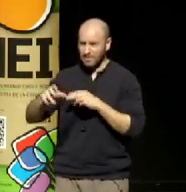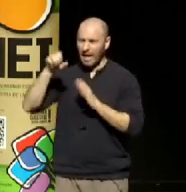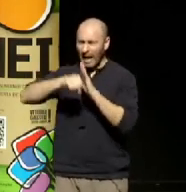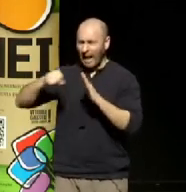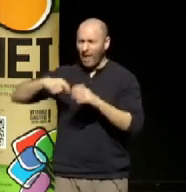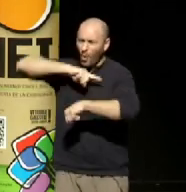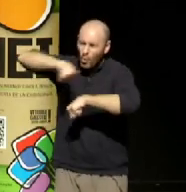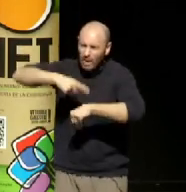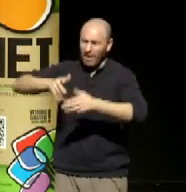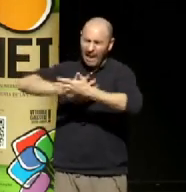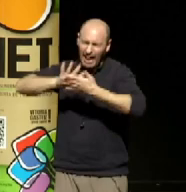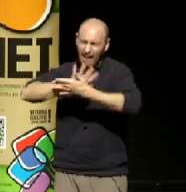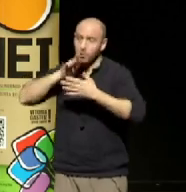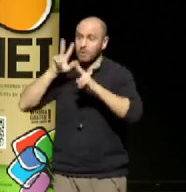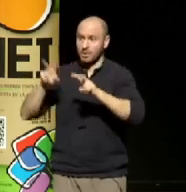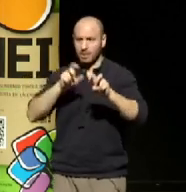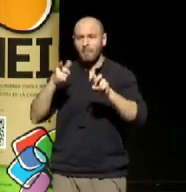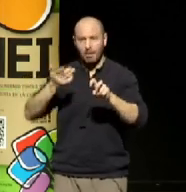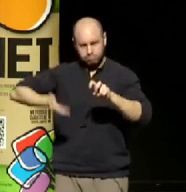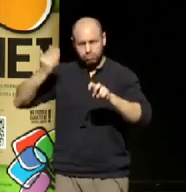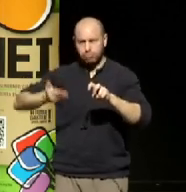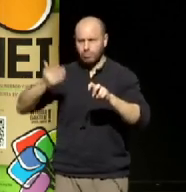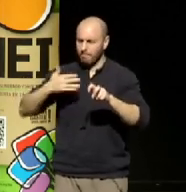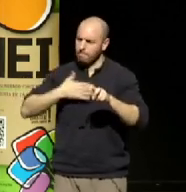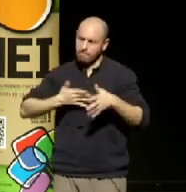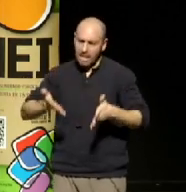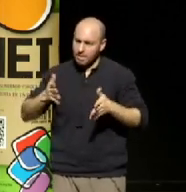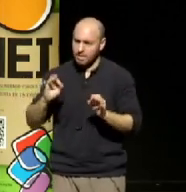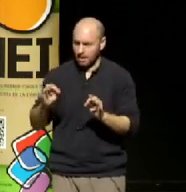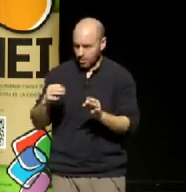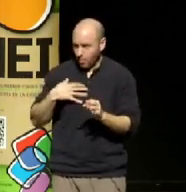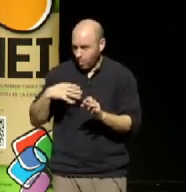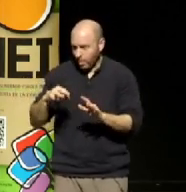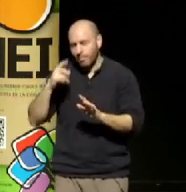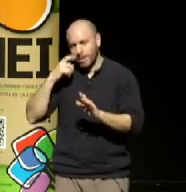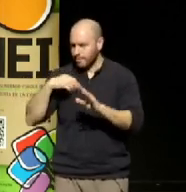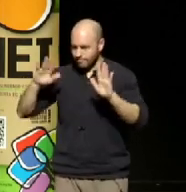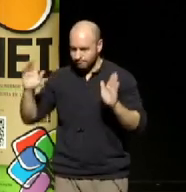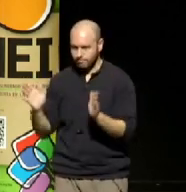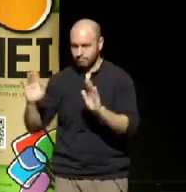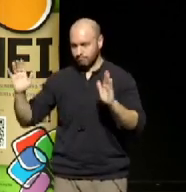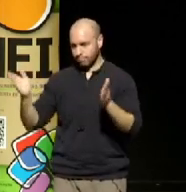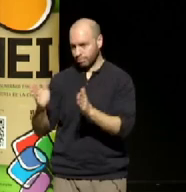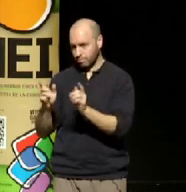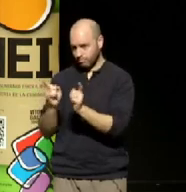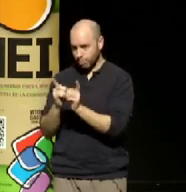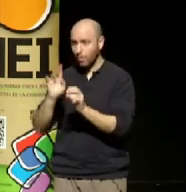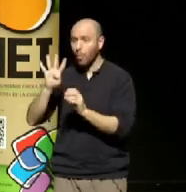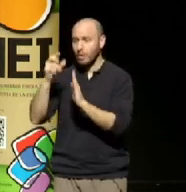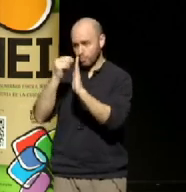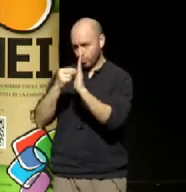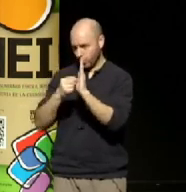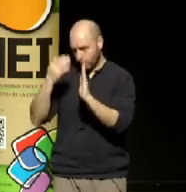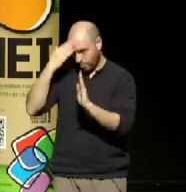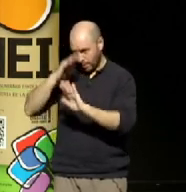además que me parece crucial. Pero voy a intentar simplificarlo con cuatro ideas muy rápidas. Primera, cualquier